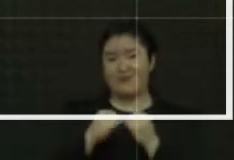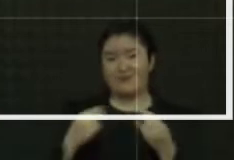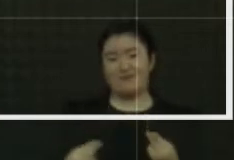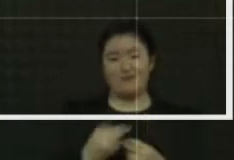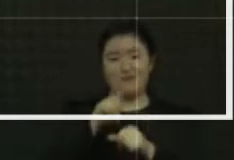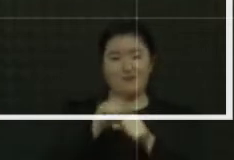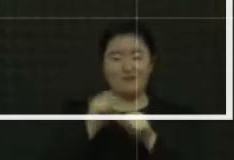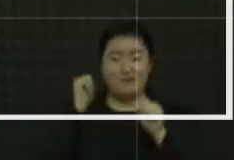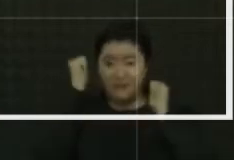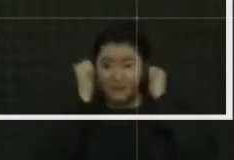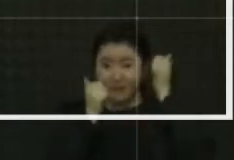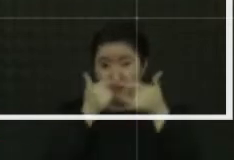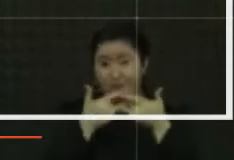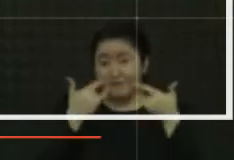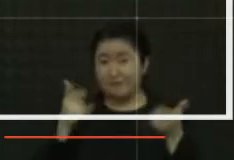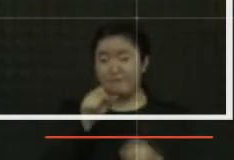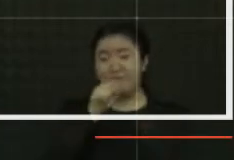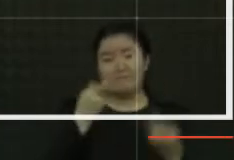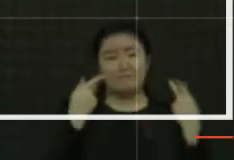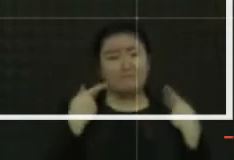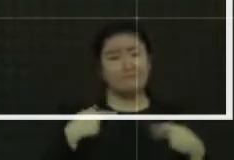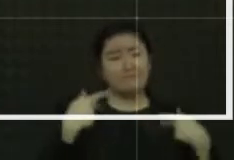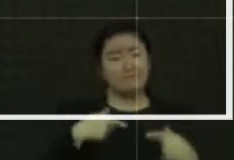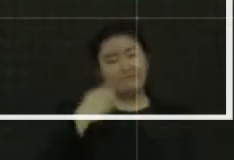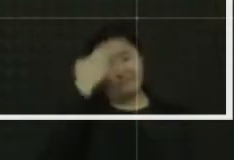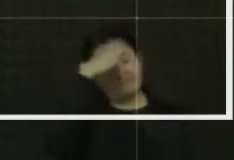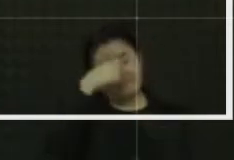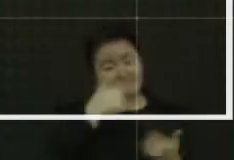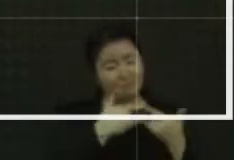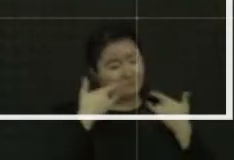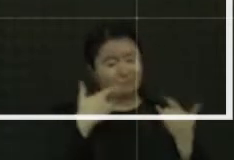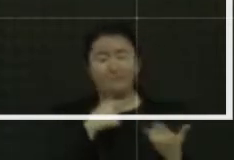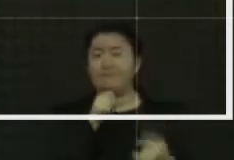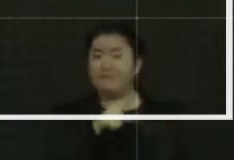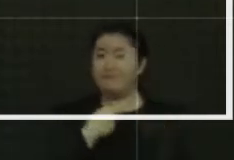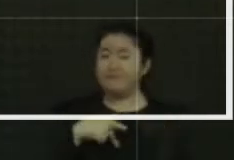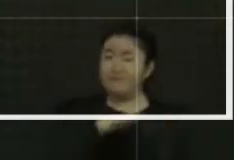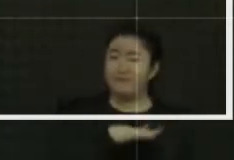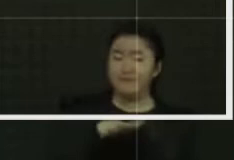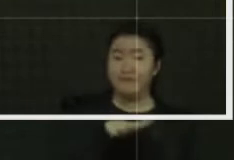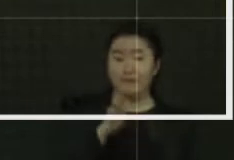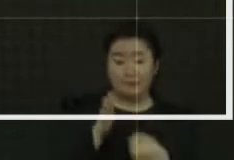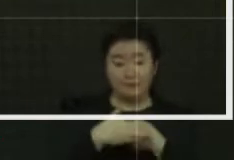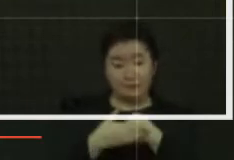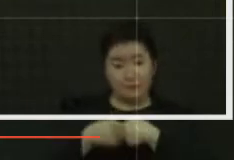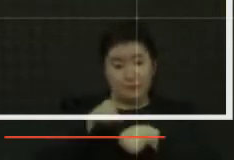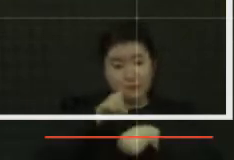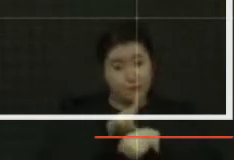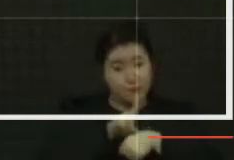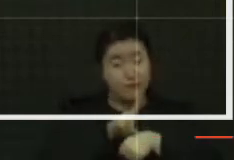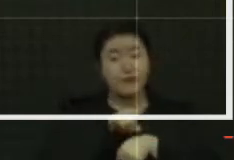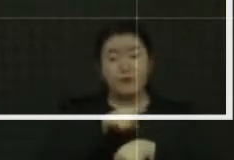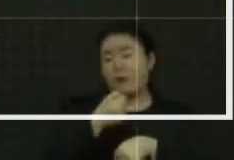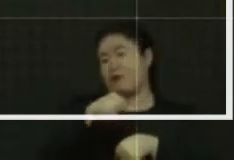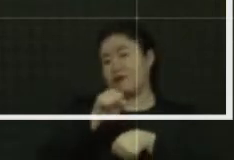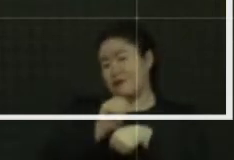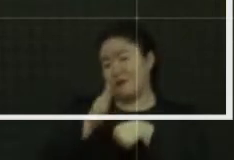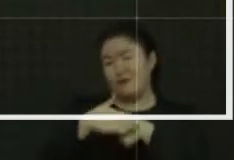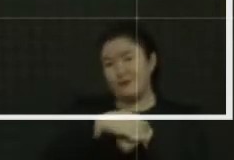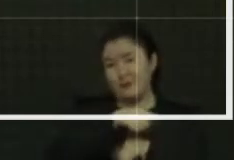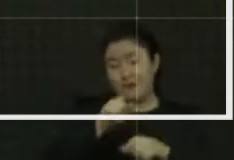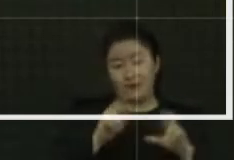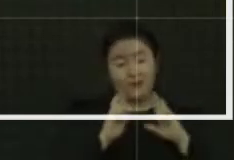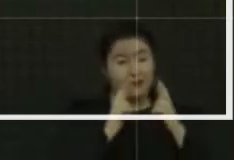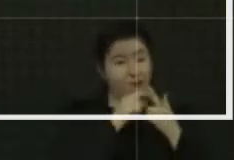y también historiadores y ciudadanos, de tal manera que en las próximas días, semanas que se reúne el comité, estará tomando una